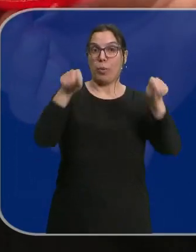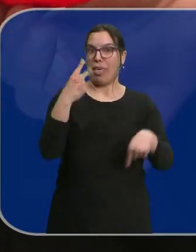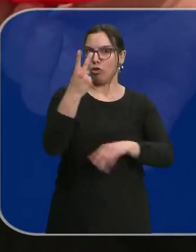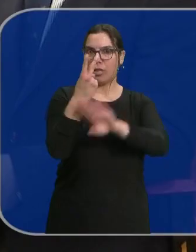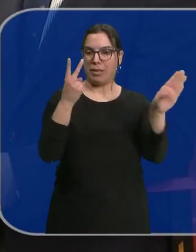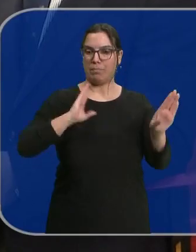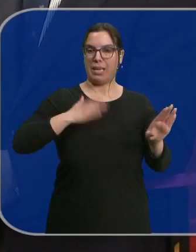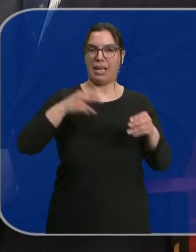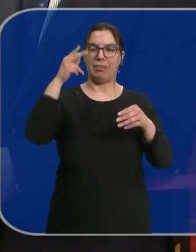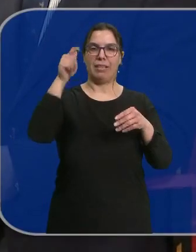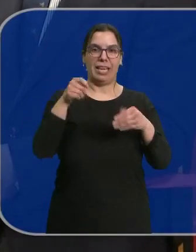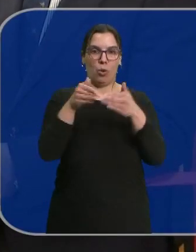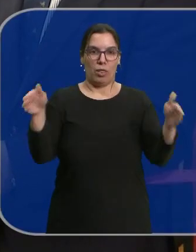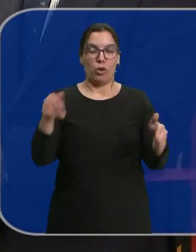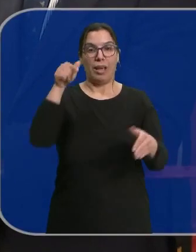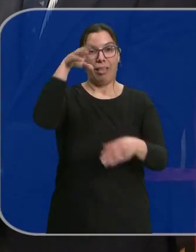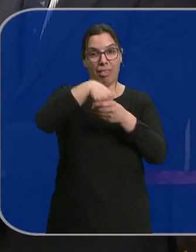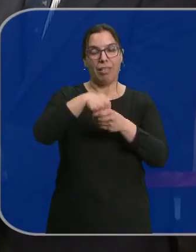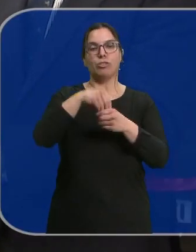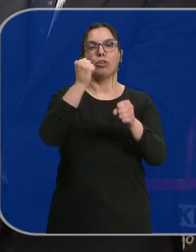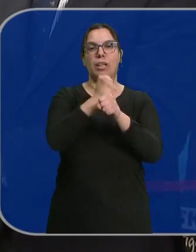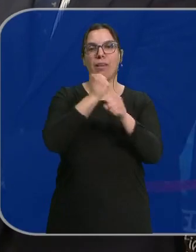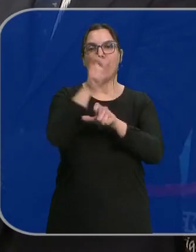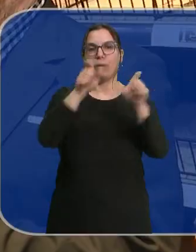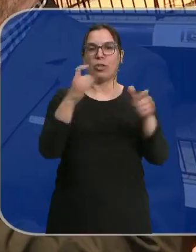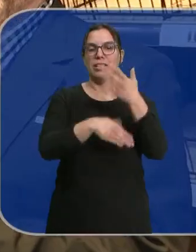y contará con 14 trabajadores con discapacidad.